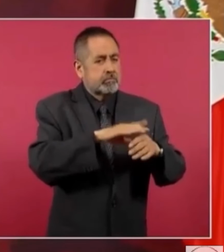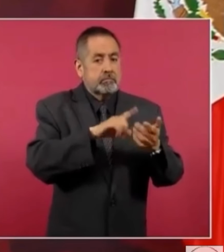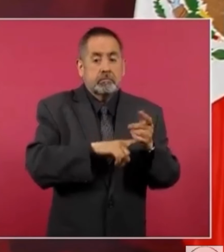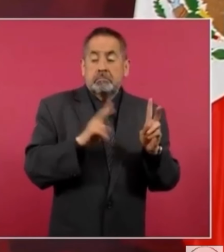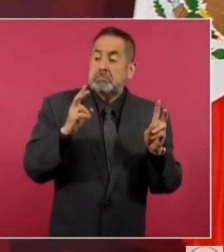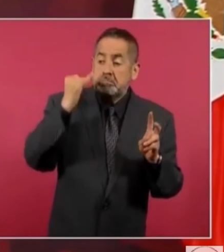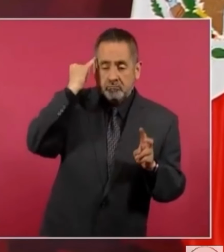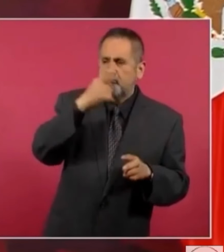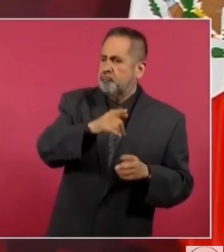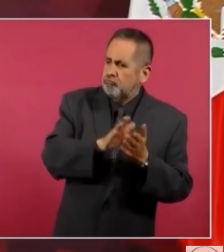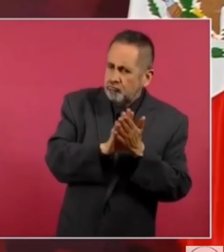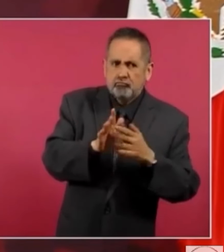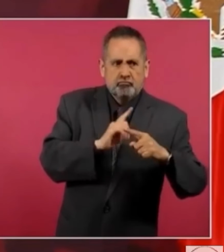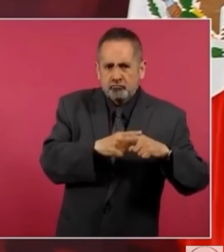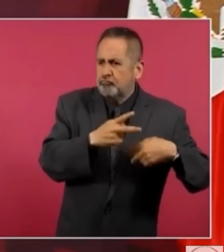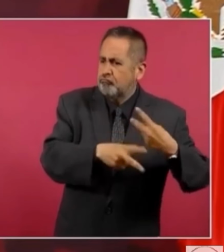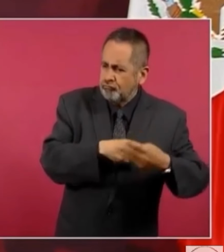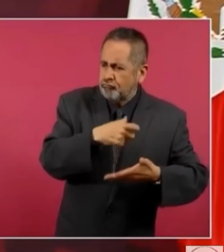iniciativa,